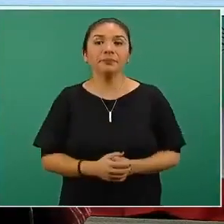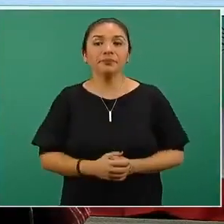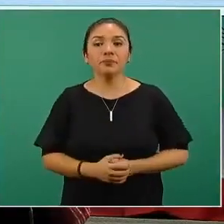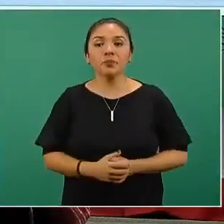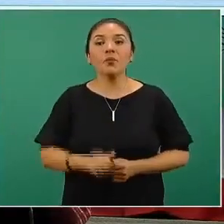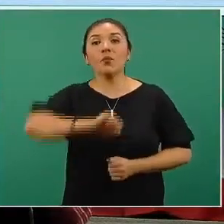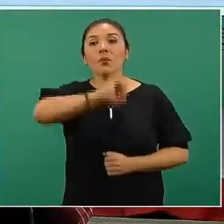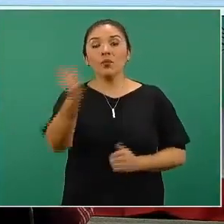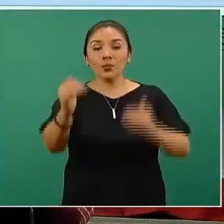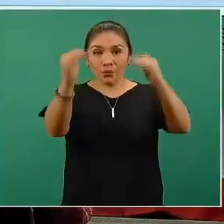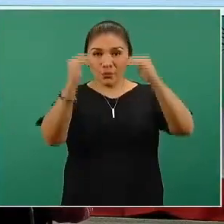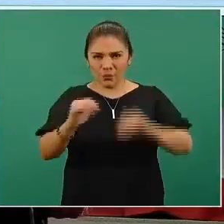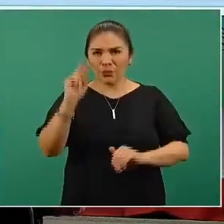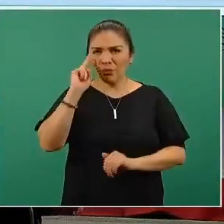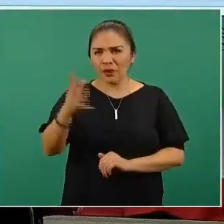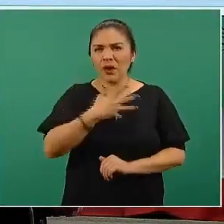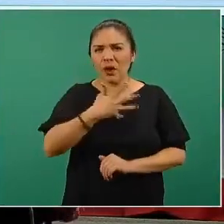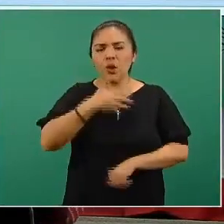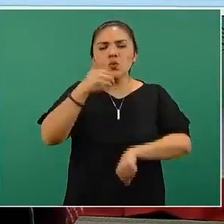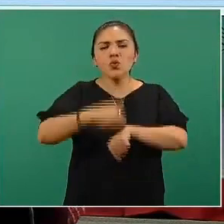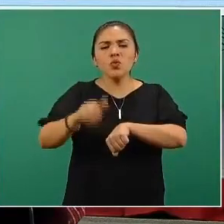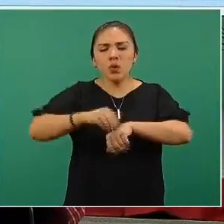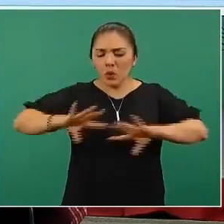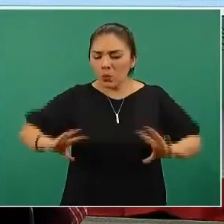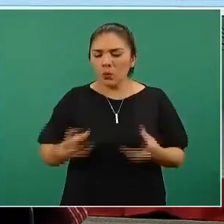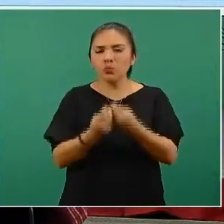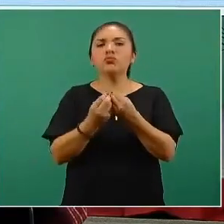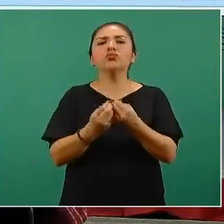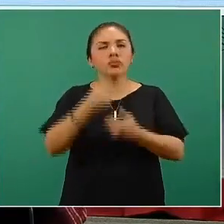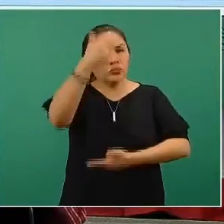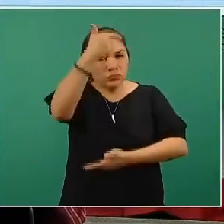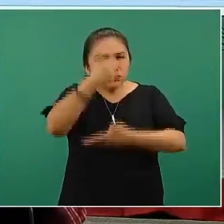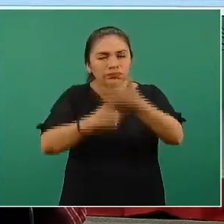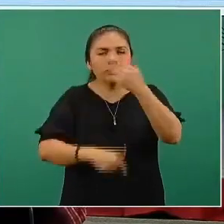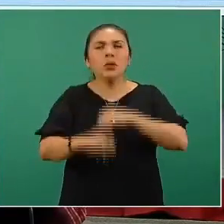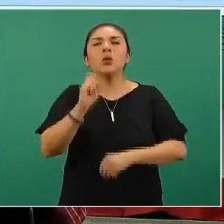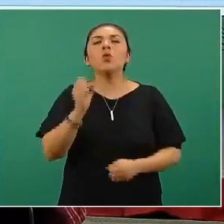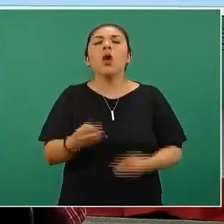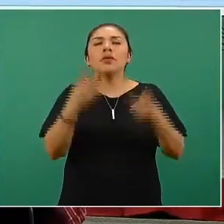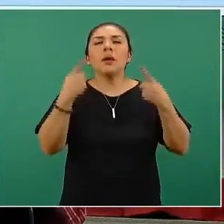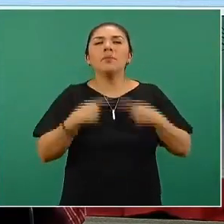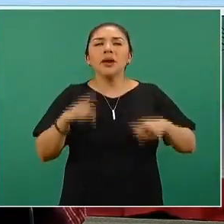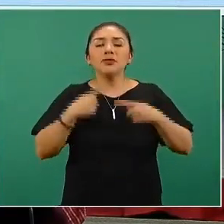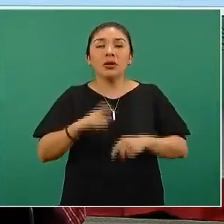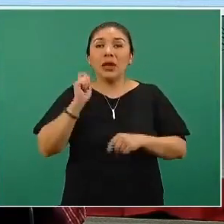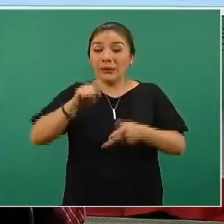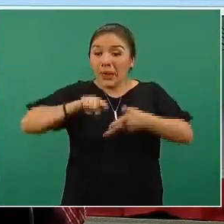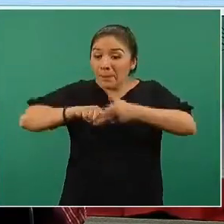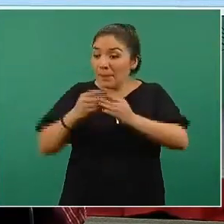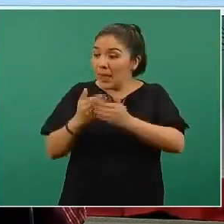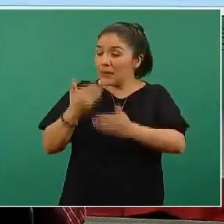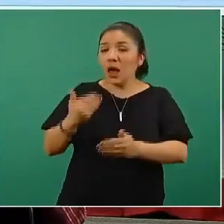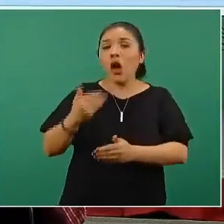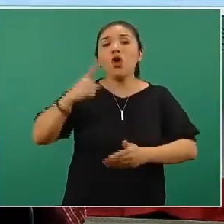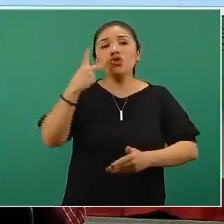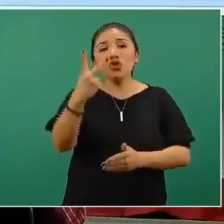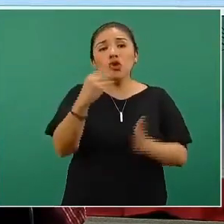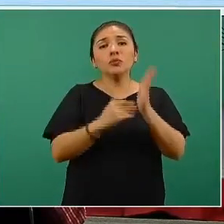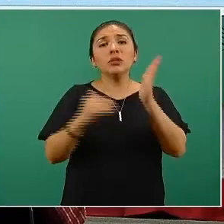en la parte de abajo tenemos el número total de los casos estimados durante toda la pandemia son